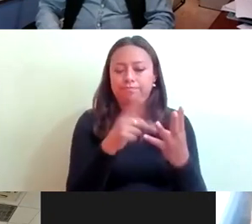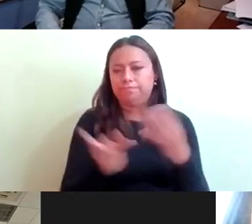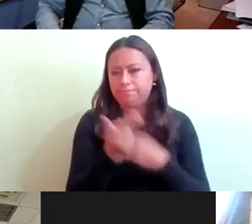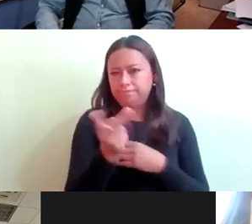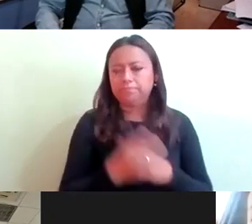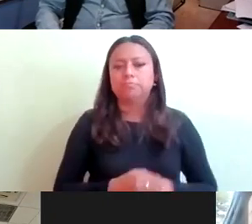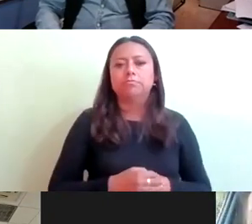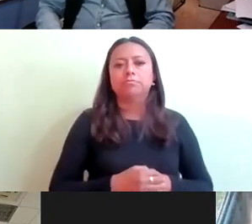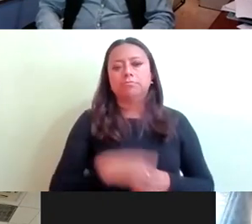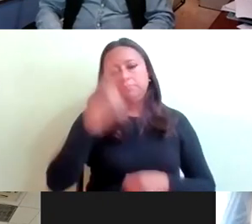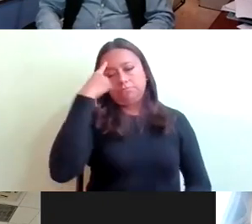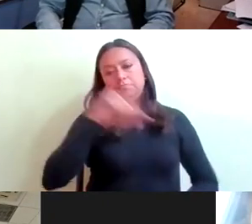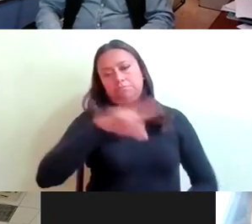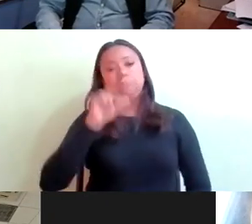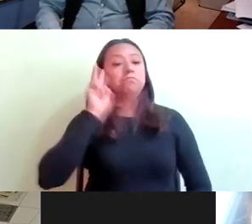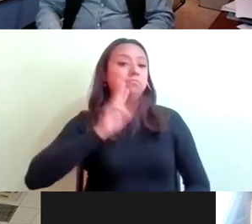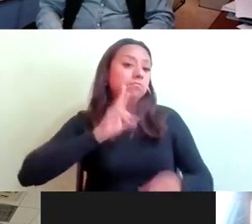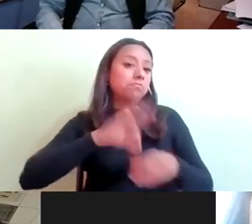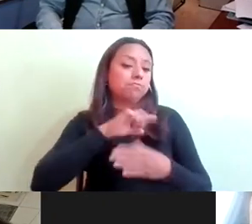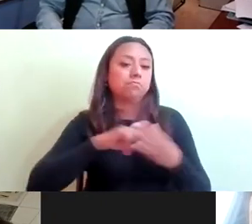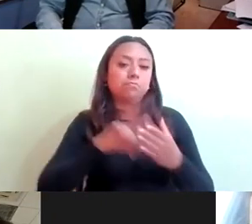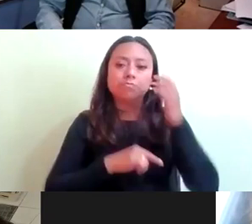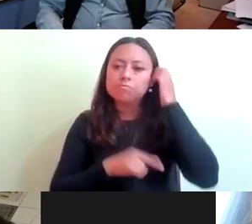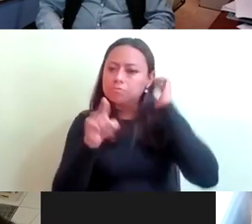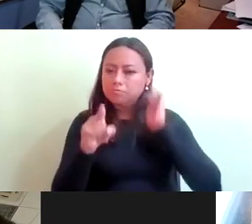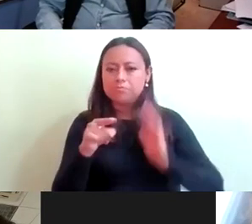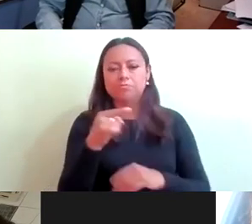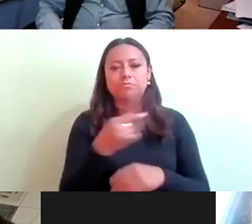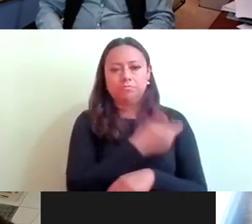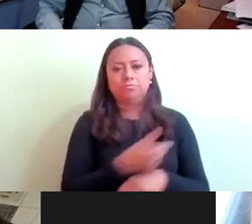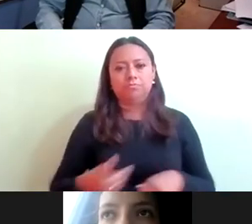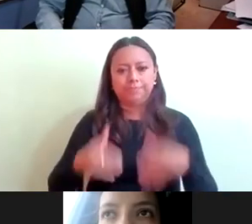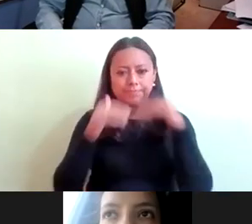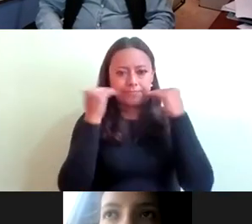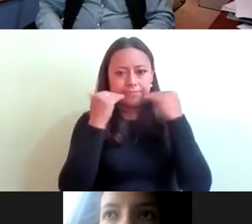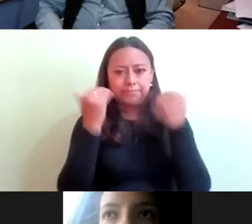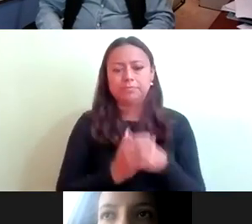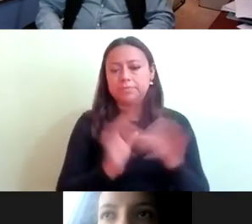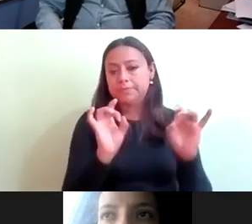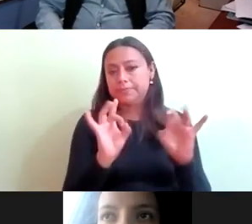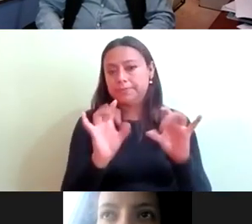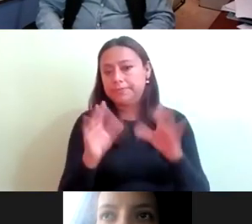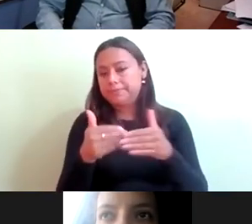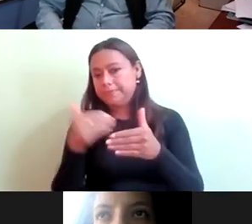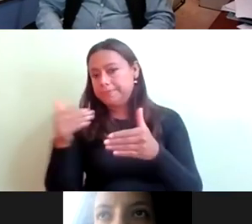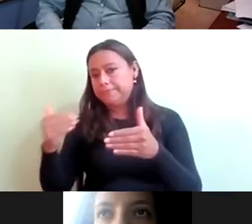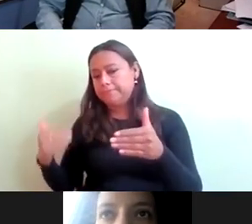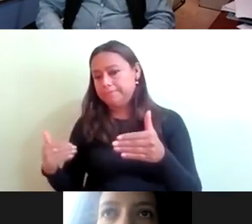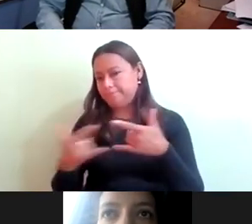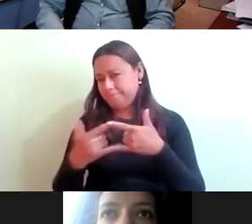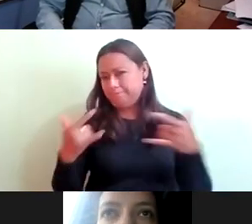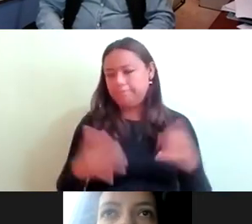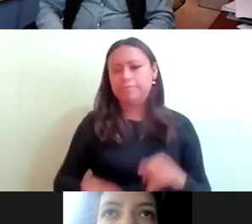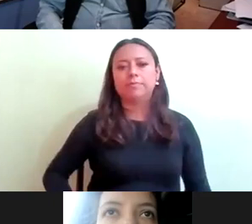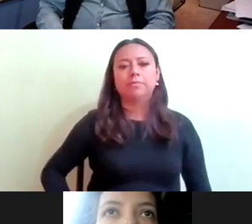normar mi criterio para votar, presidente, si es usted tan amable. En los antecedentes que no consideramos del